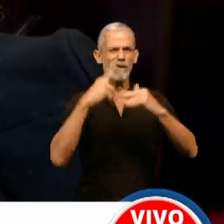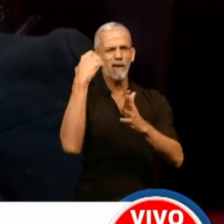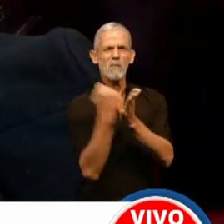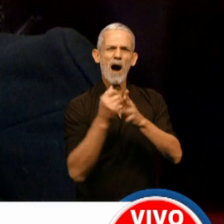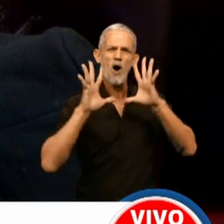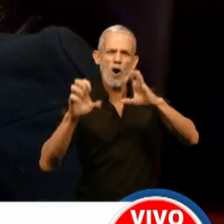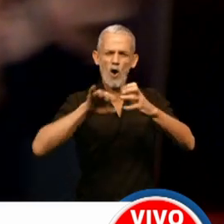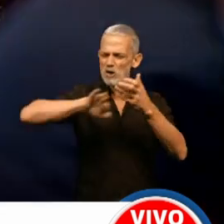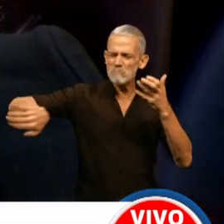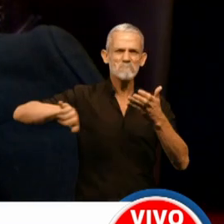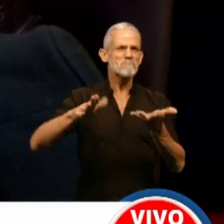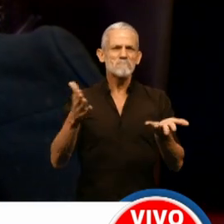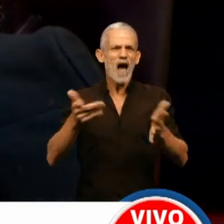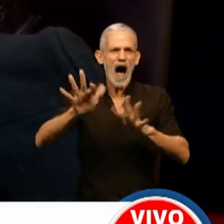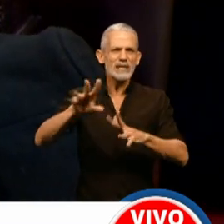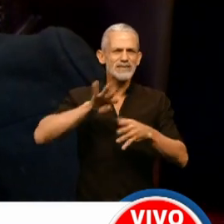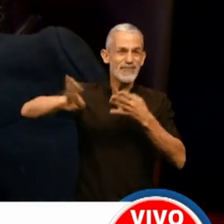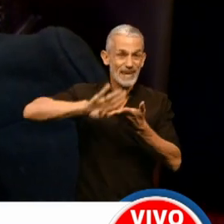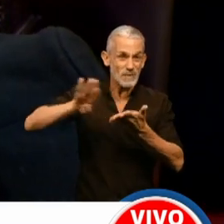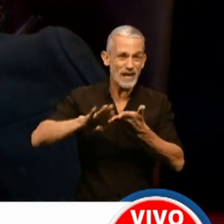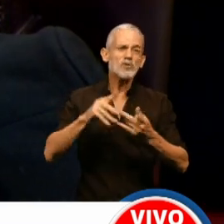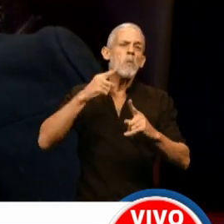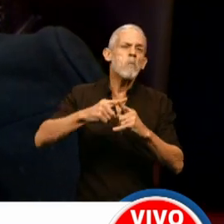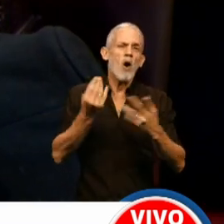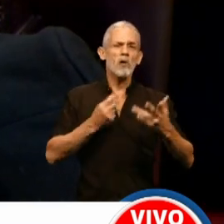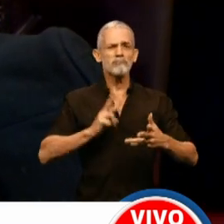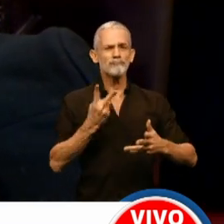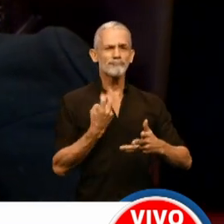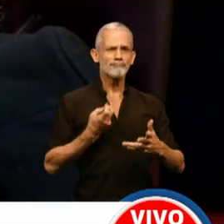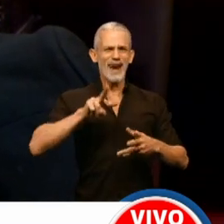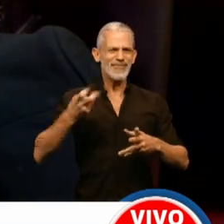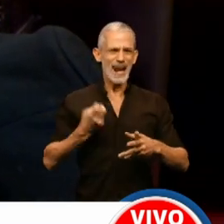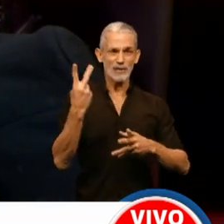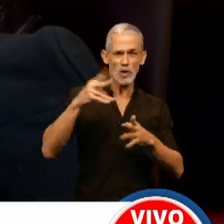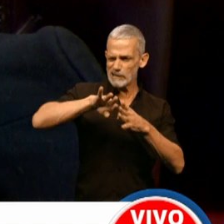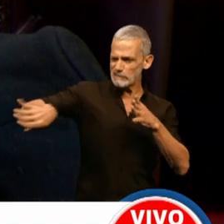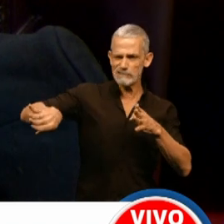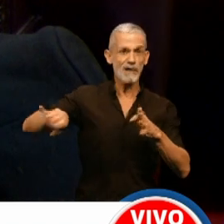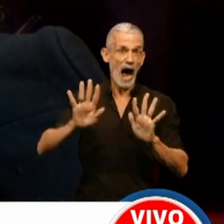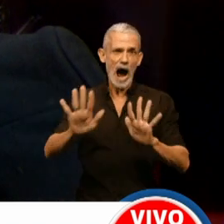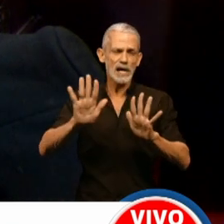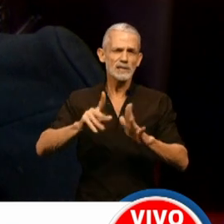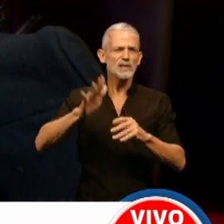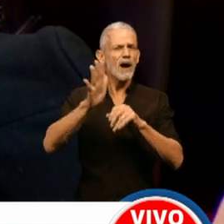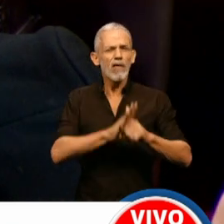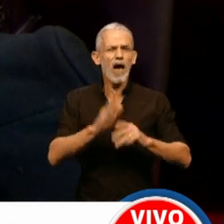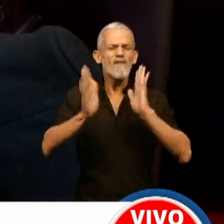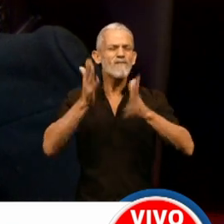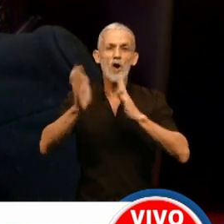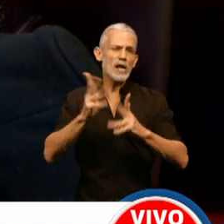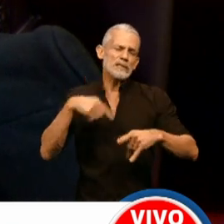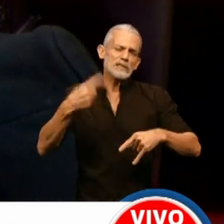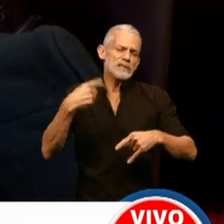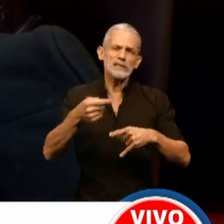odios exclusiones y discriminación las personas travestis y trans son sometidas a una violencia estructural